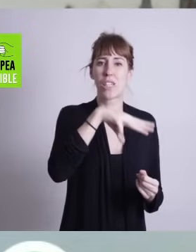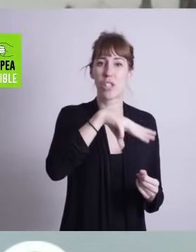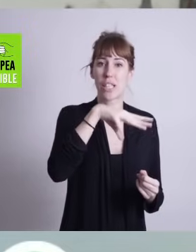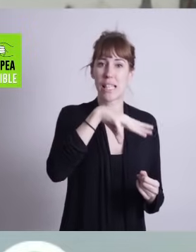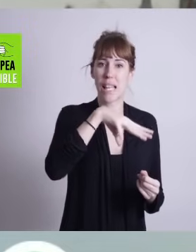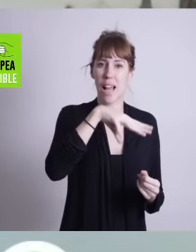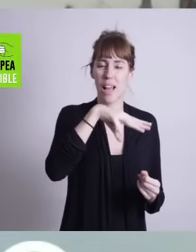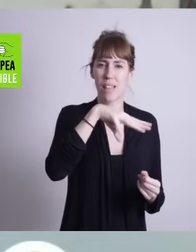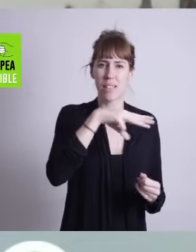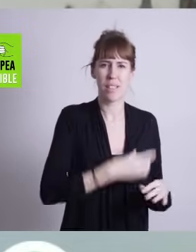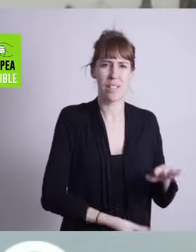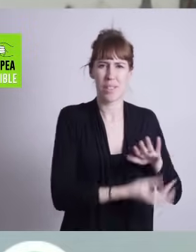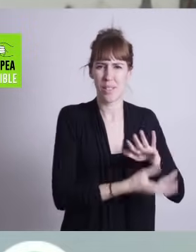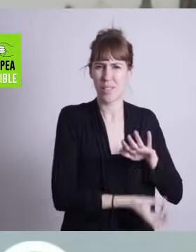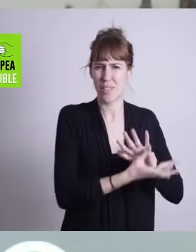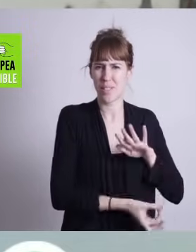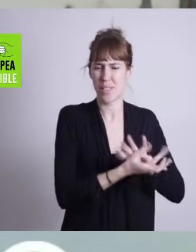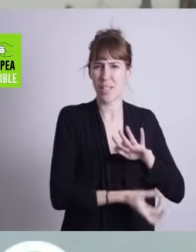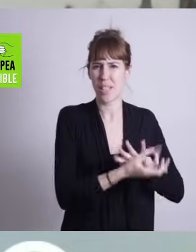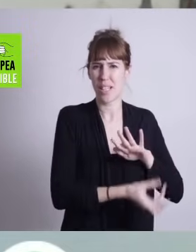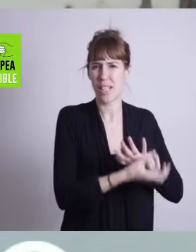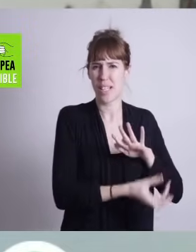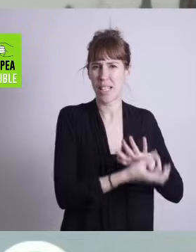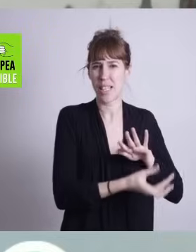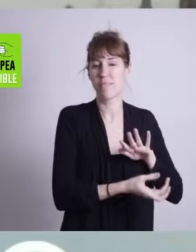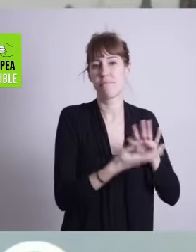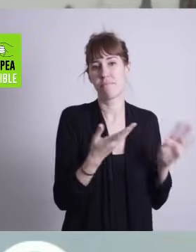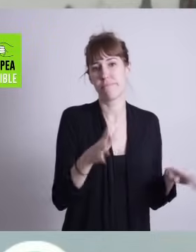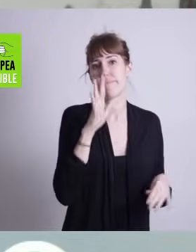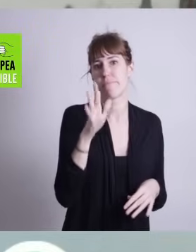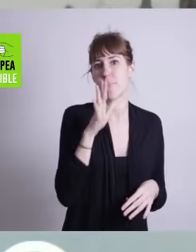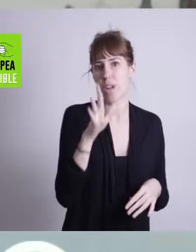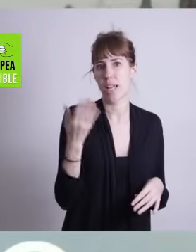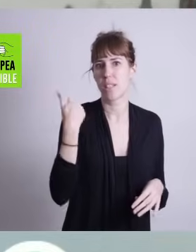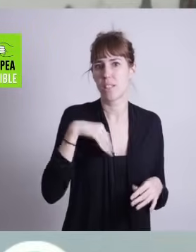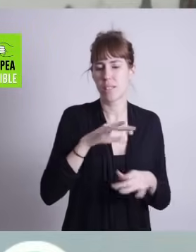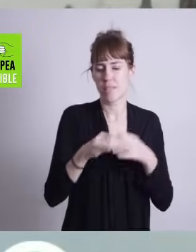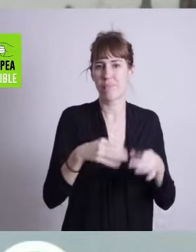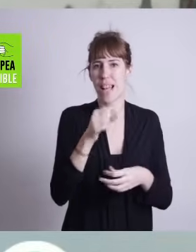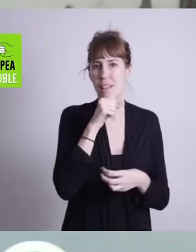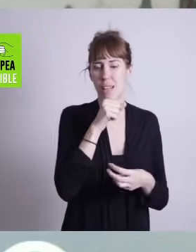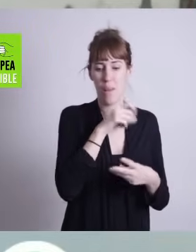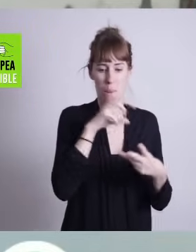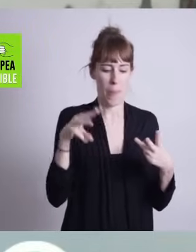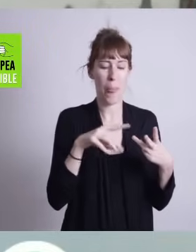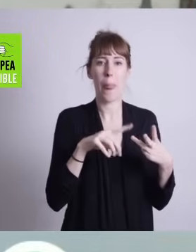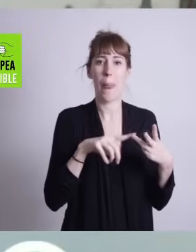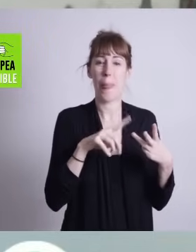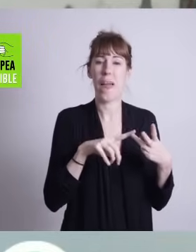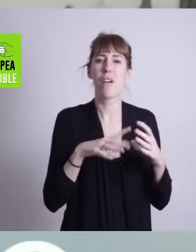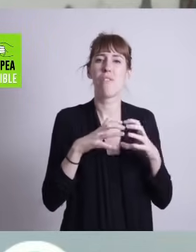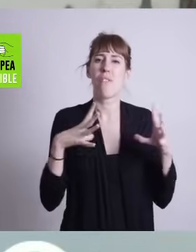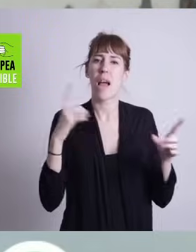pineal es mínima, por no decir casi nula, de ahí que las células se envejezcan porque es un gran antioxidante. Y tres, es un gran antiinflamatorio.